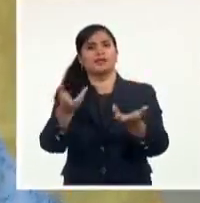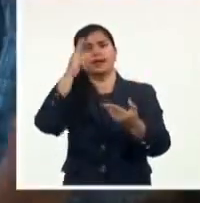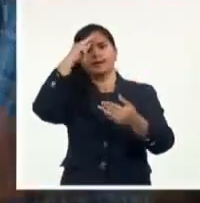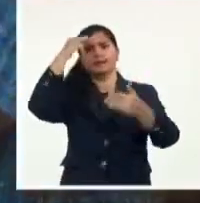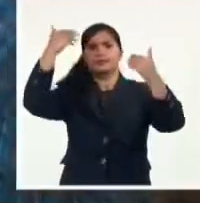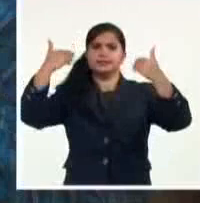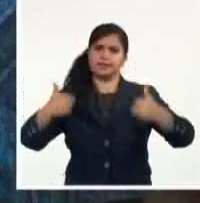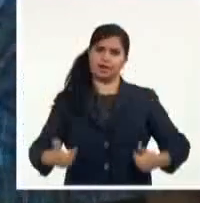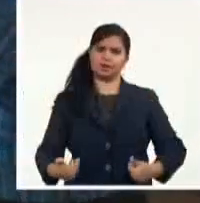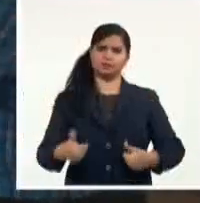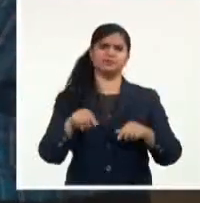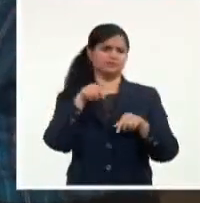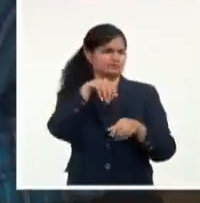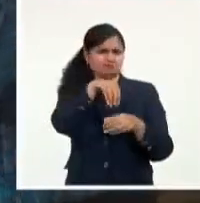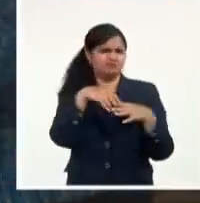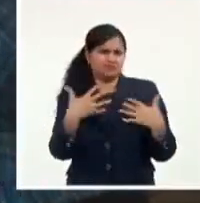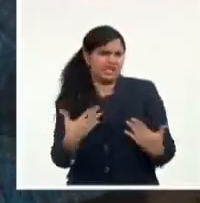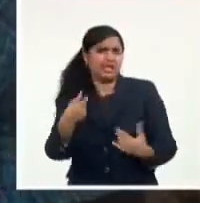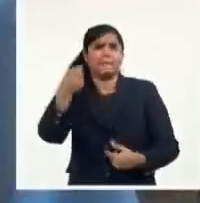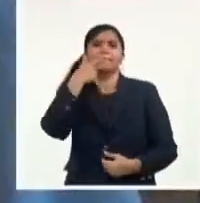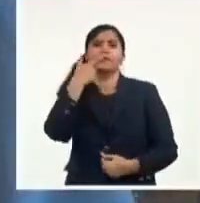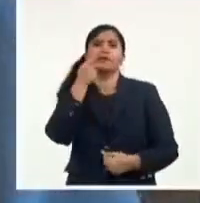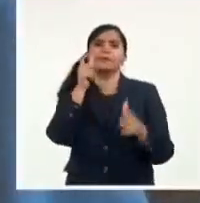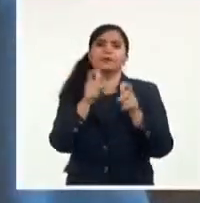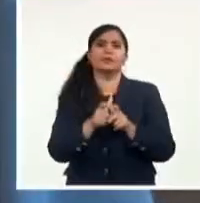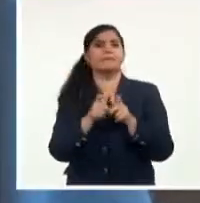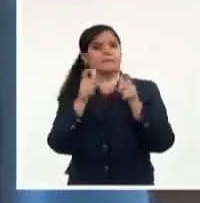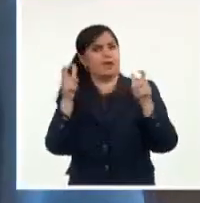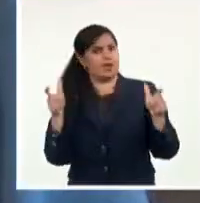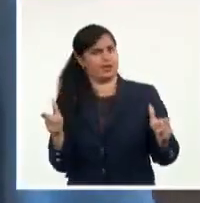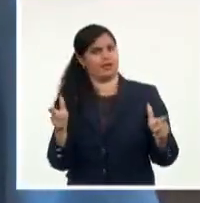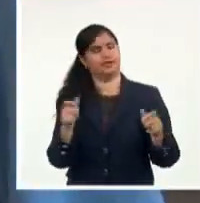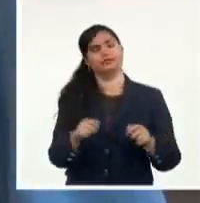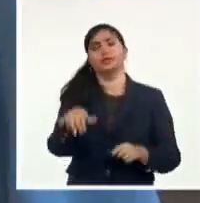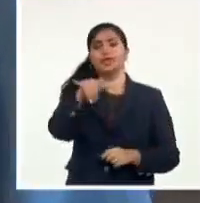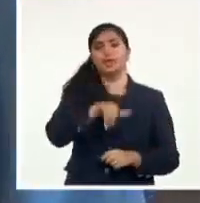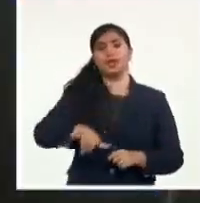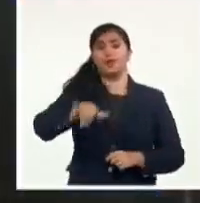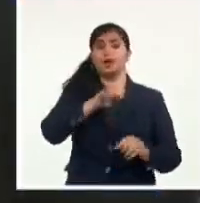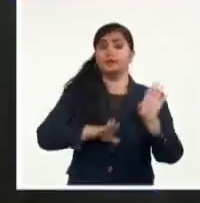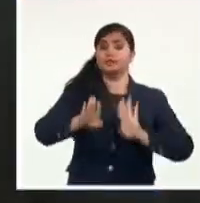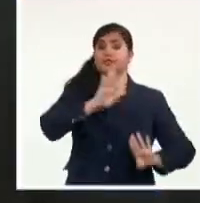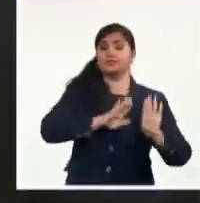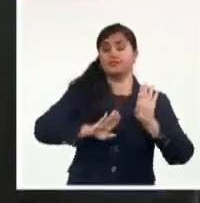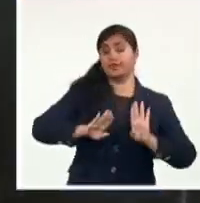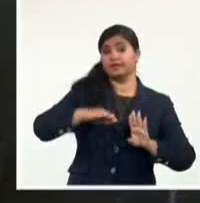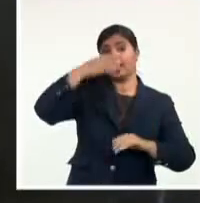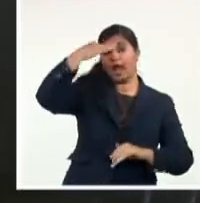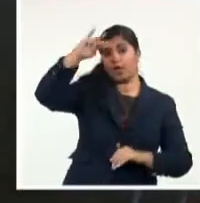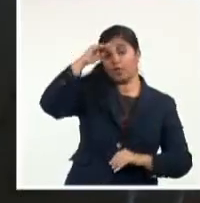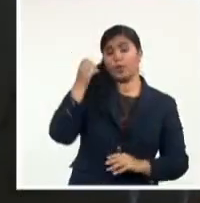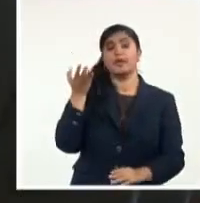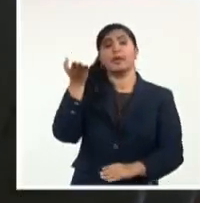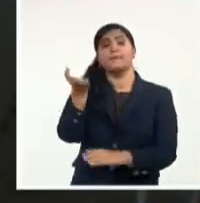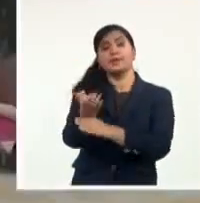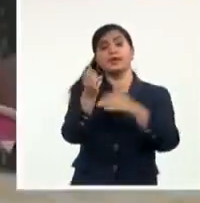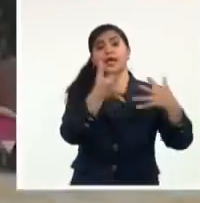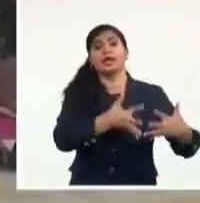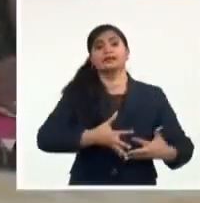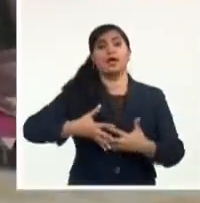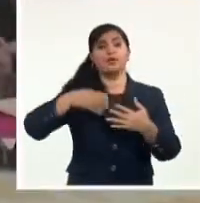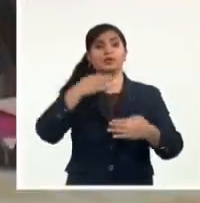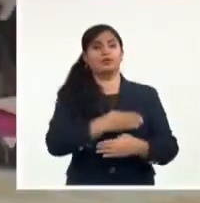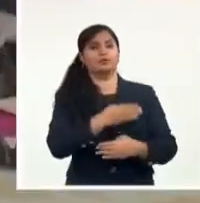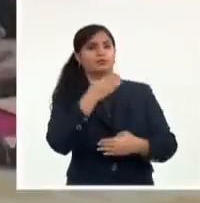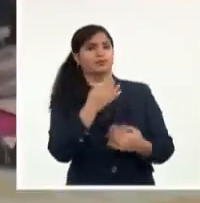salud, compuesto en su mayoría por medicamentos. Asimismo, condenaron el bloqueo impuesto por el país norteño, que golpea fuertemente a